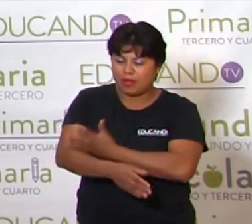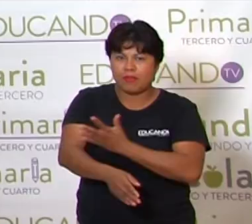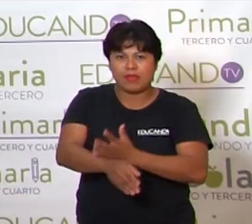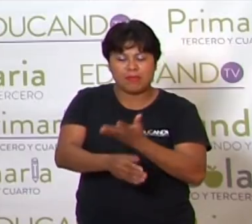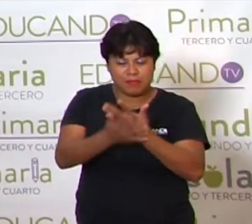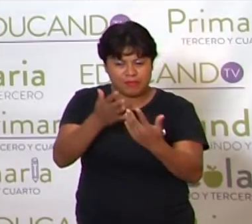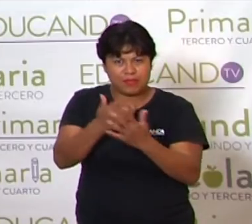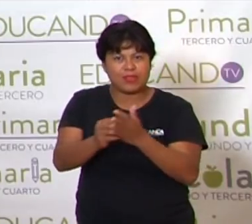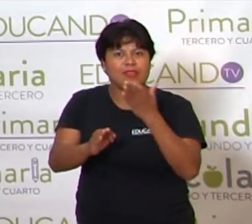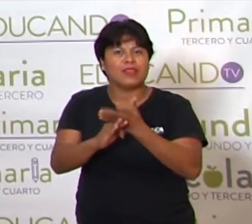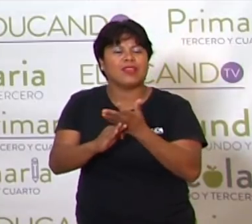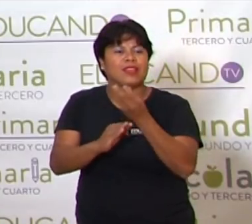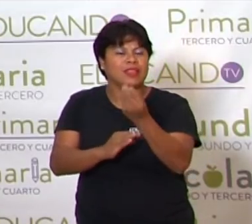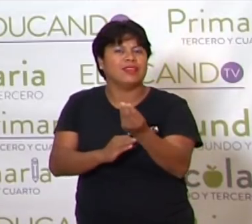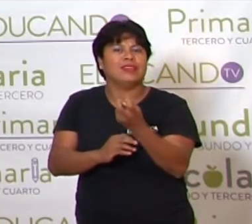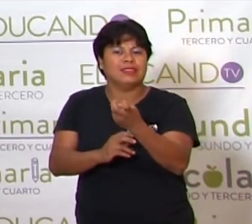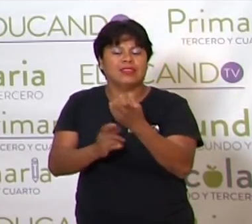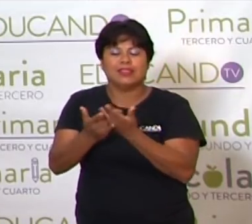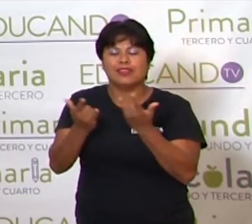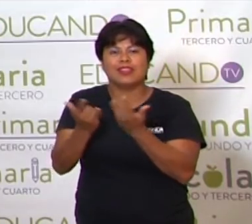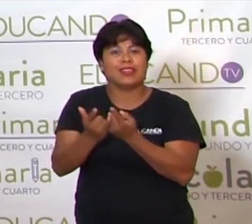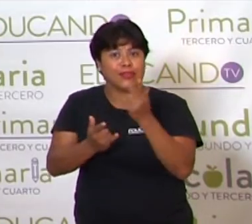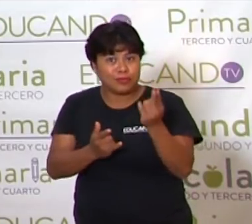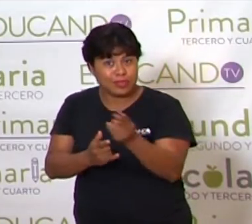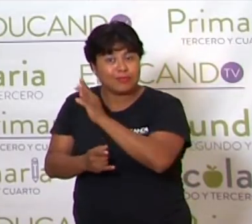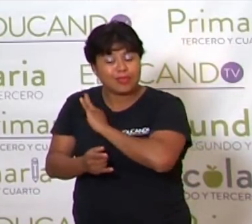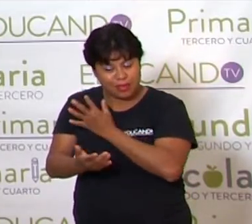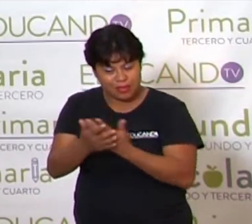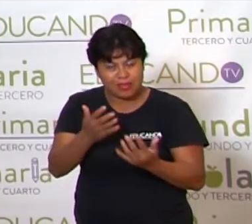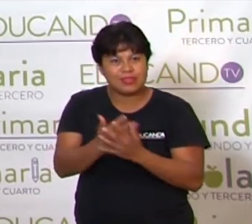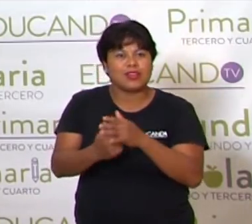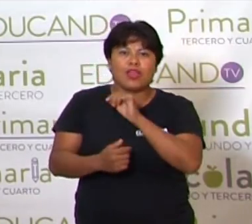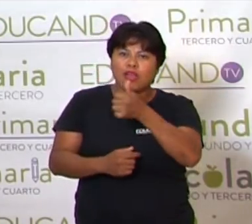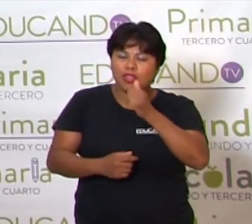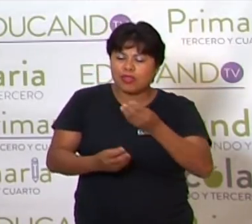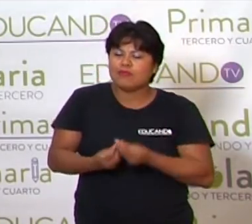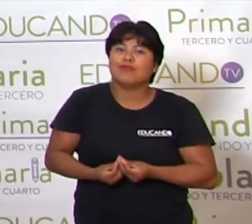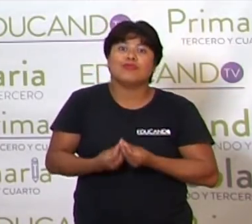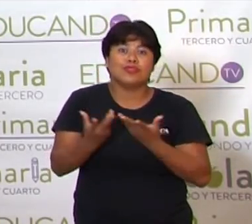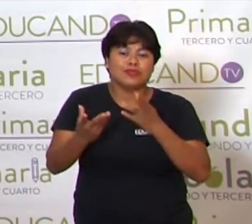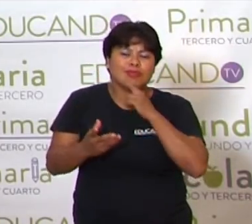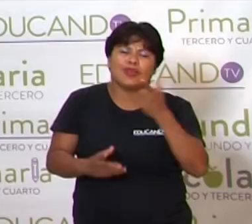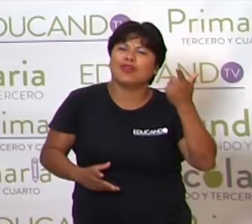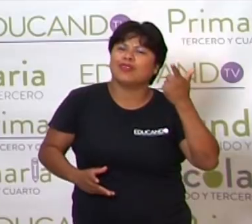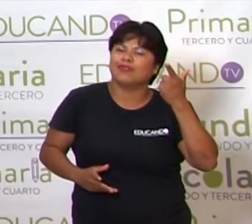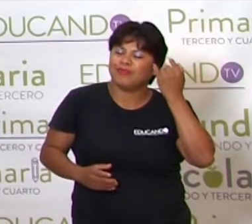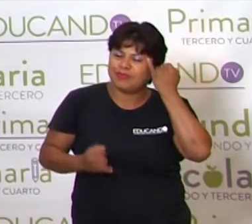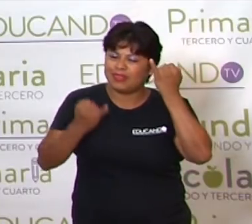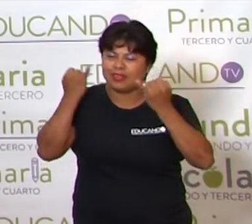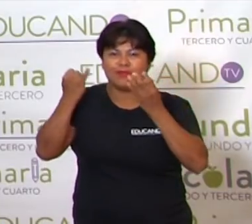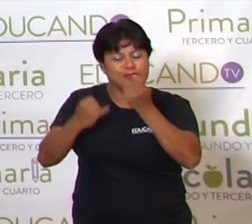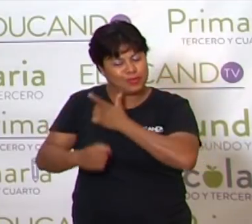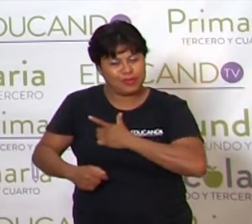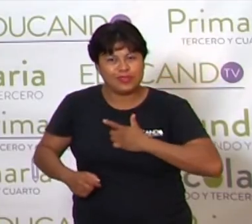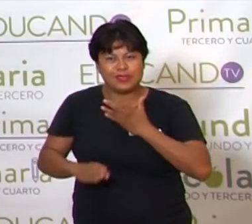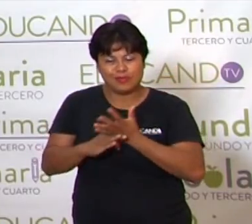hacer esta sencilla historieta y que ustedes puedan hacer algunas otras mucho más creativas. Me dio